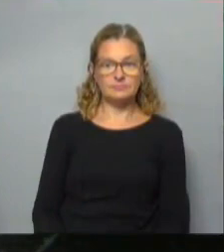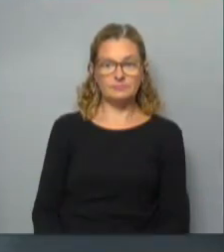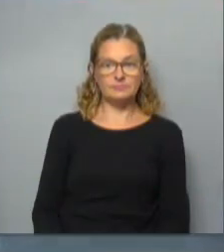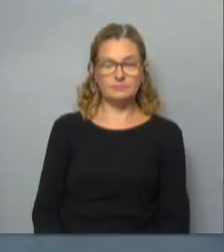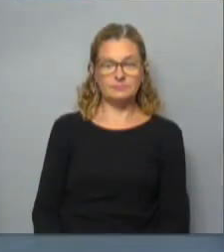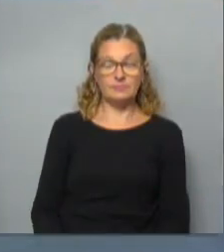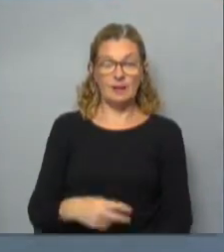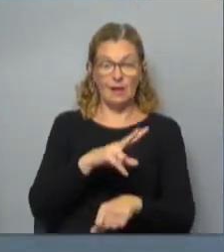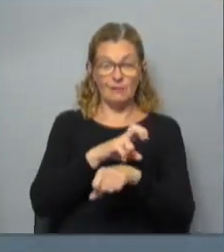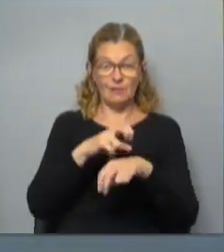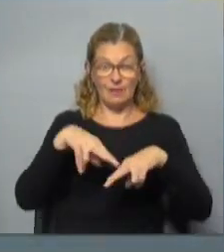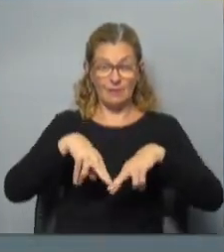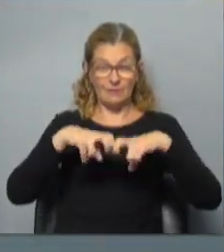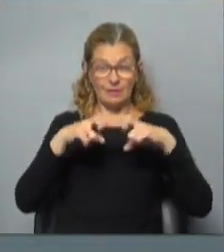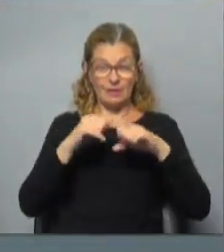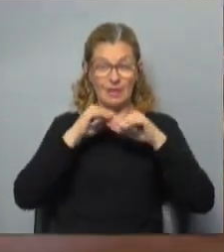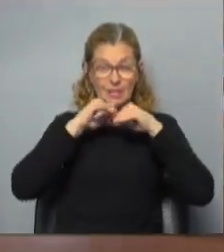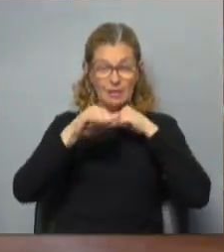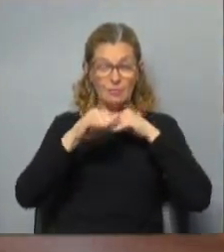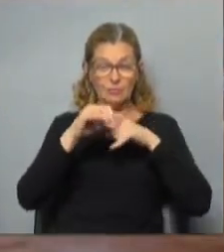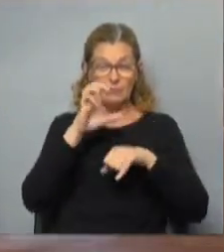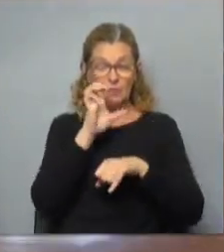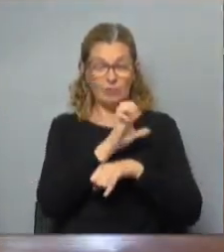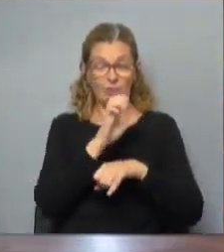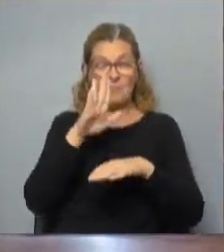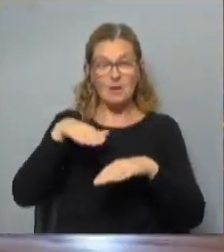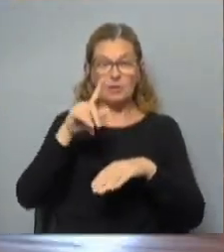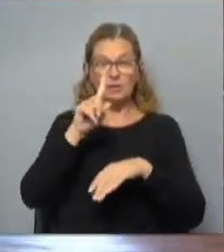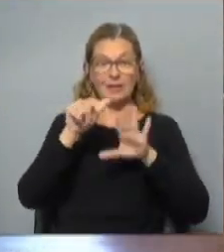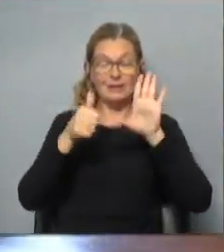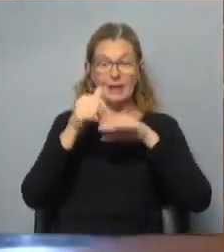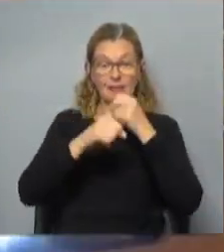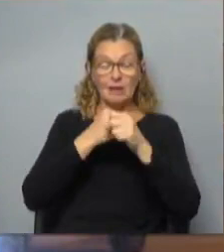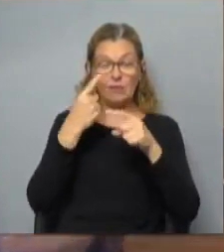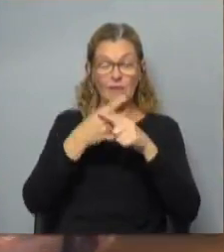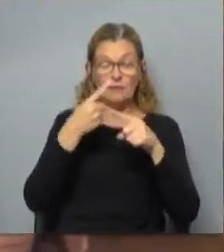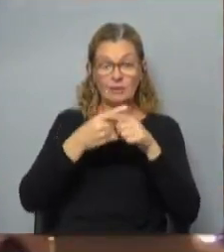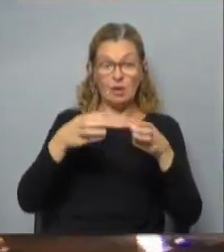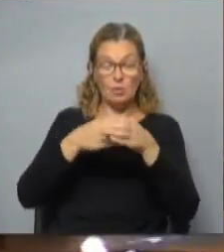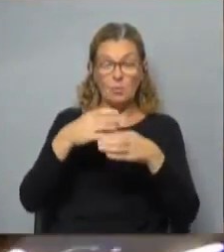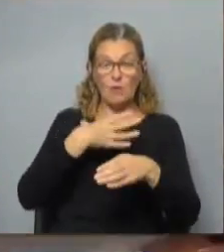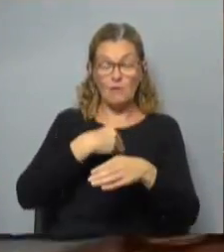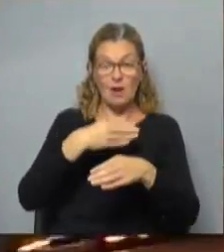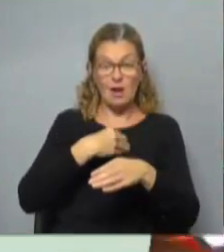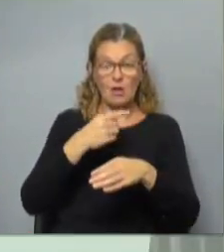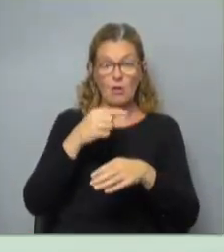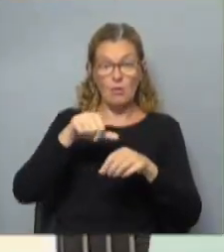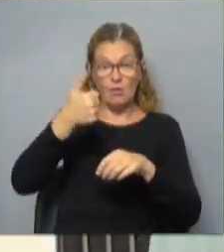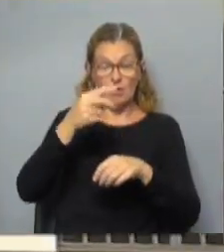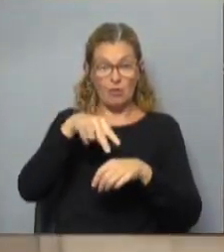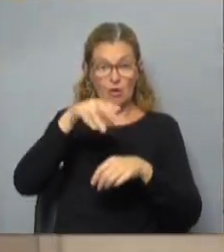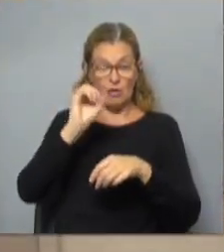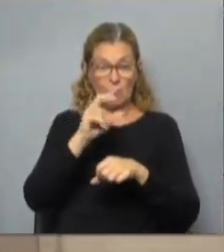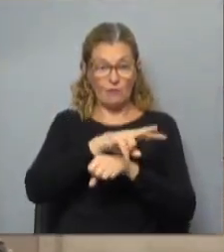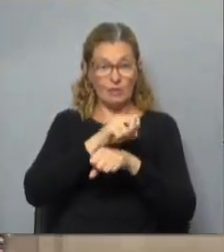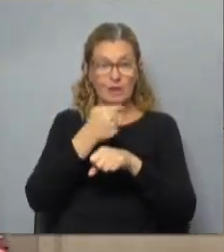fiscalía investiga denuncia de violación de una menor de 16 años en fiesta del partido nacional por el triunfo del no el fiscal